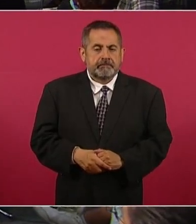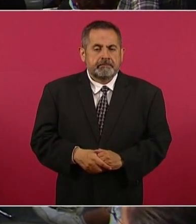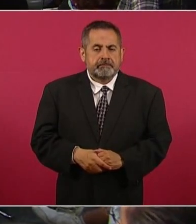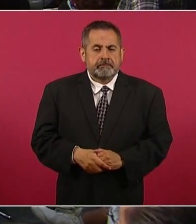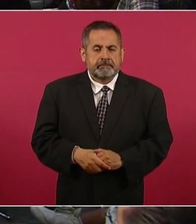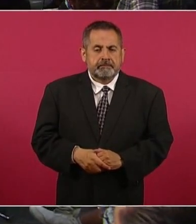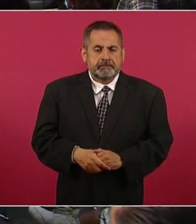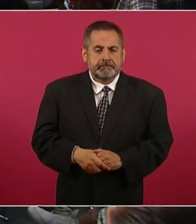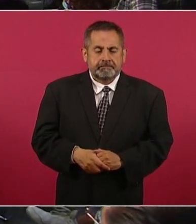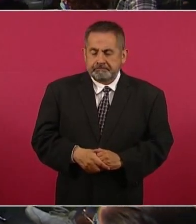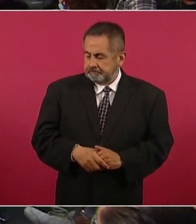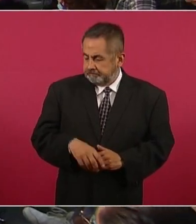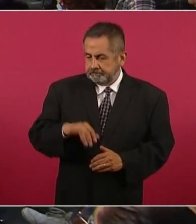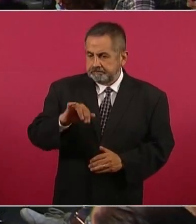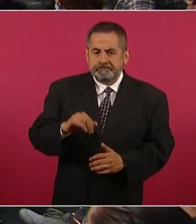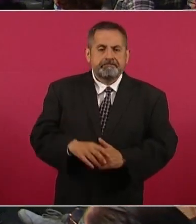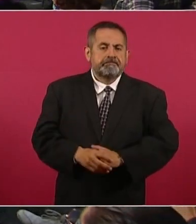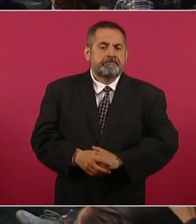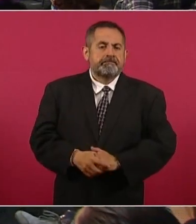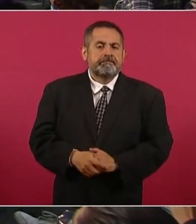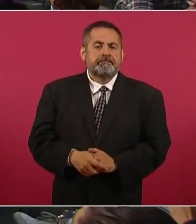Sí,